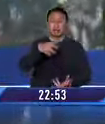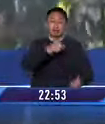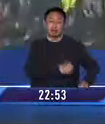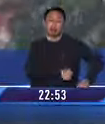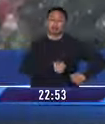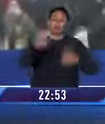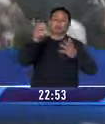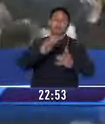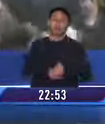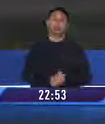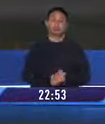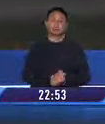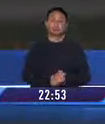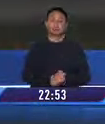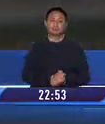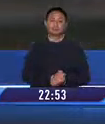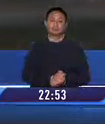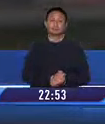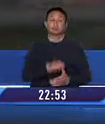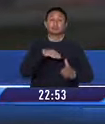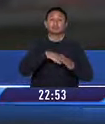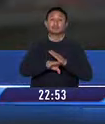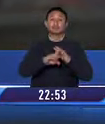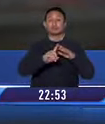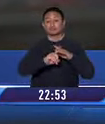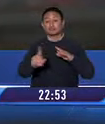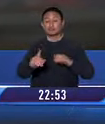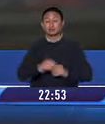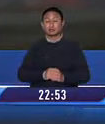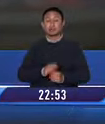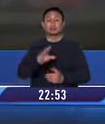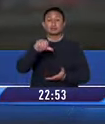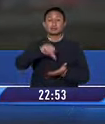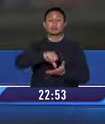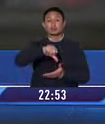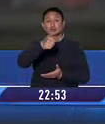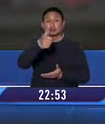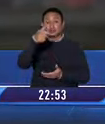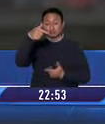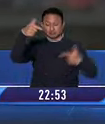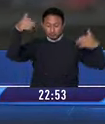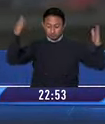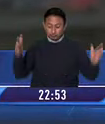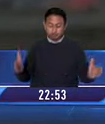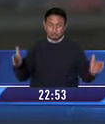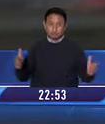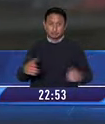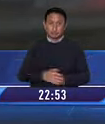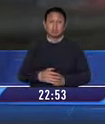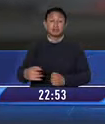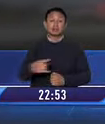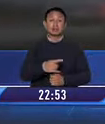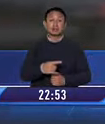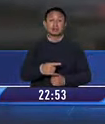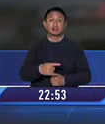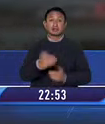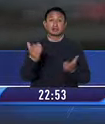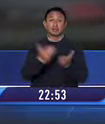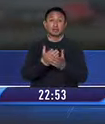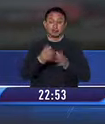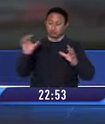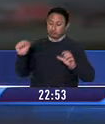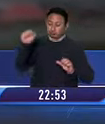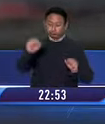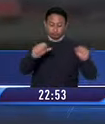comisaría. Los ingresos y salidas que conectan a las urbes con otras se encuentran bloqueados con barricadas de contenedores de basura y